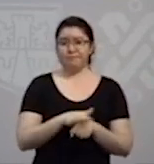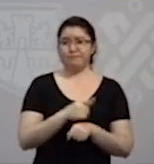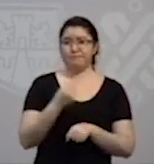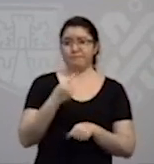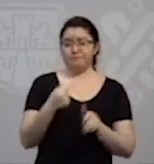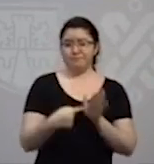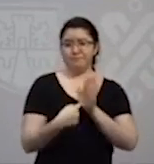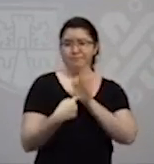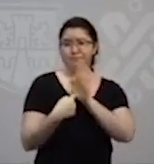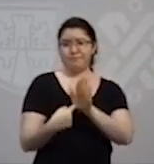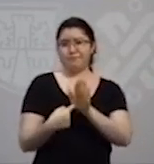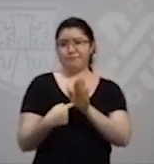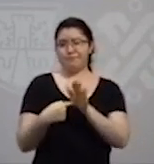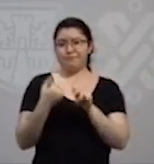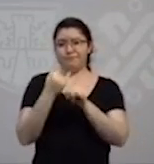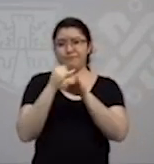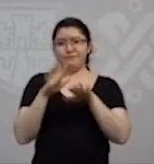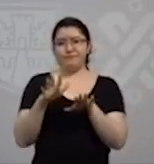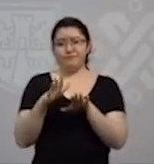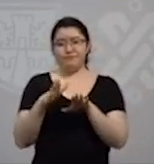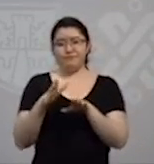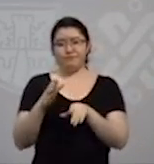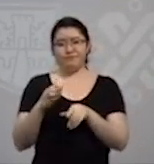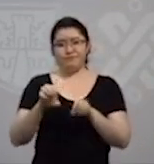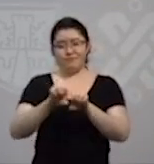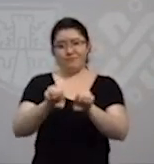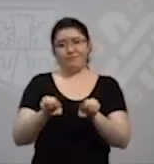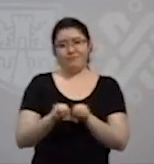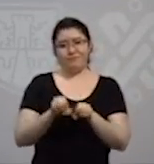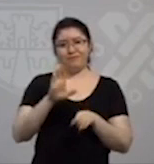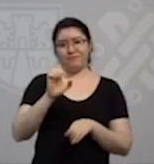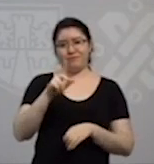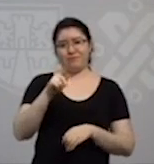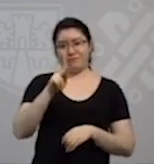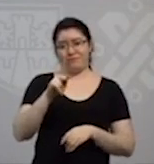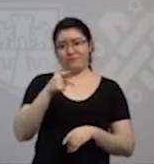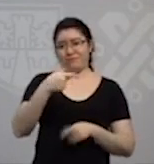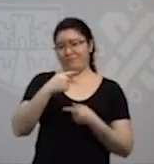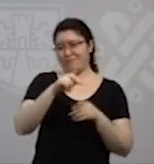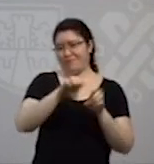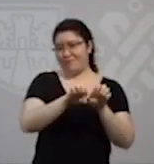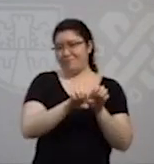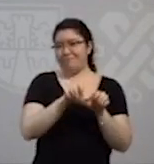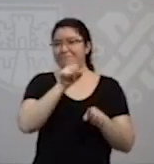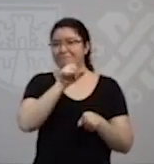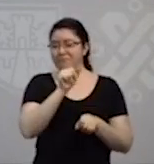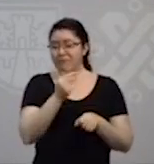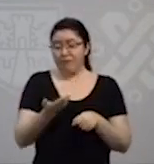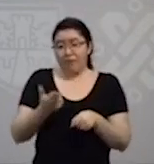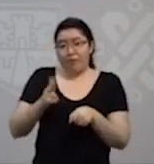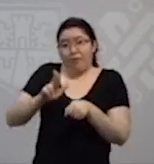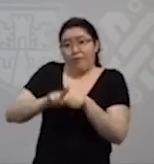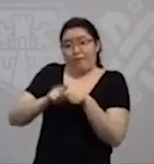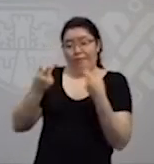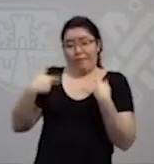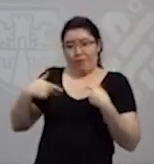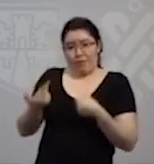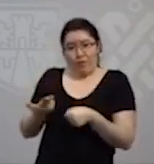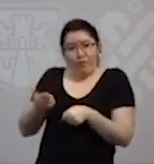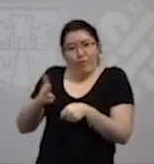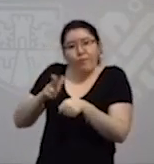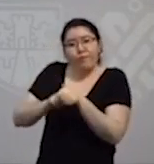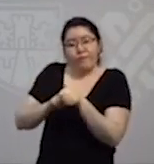que obtiene el equipo Clark y su equipo de la base de datos de hospitalizados